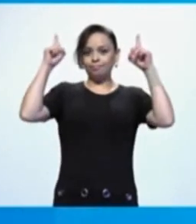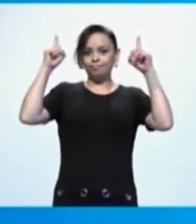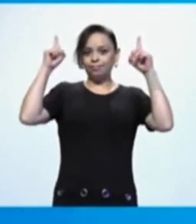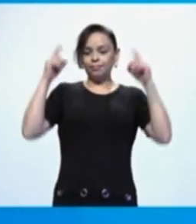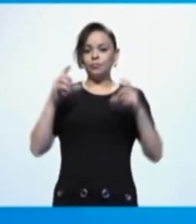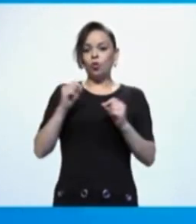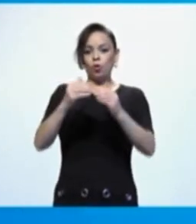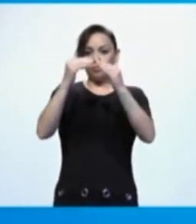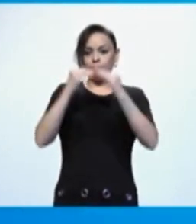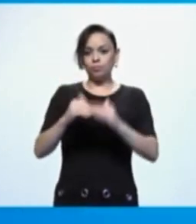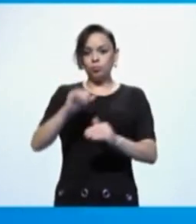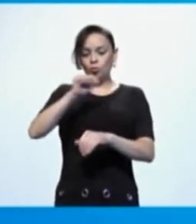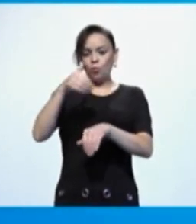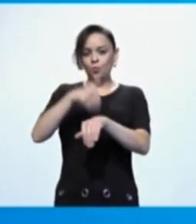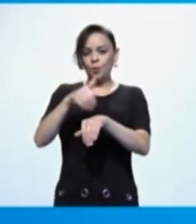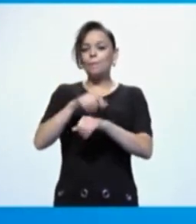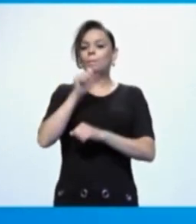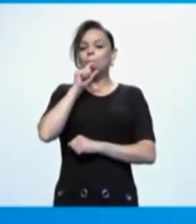55-3601-7599 y